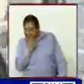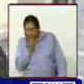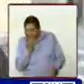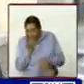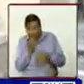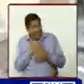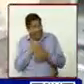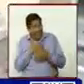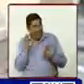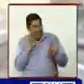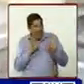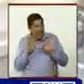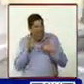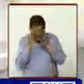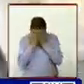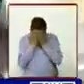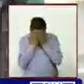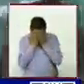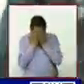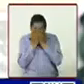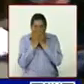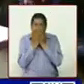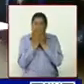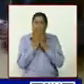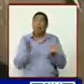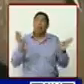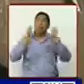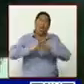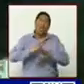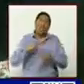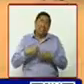Física. ¿Física? Sí, física. ¿Y tú? Biología.